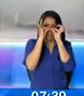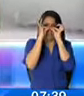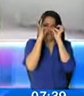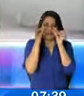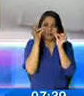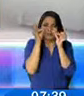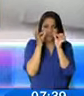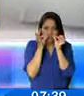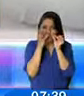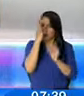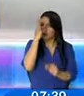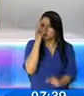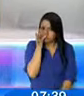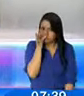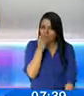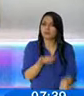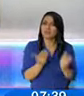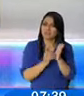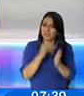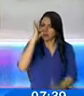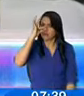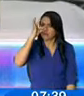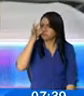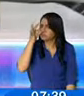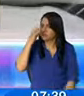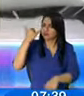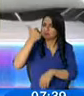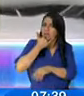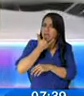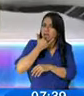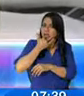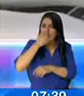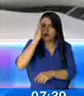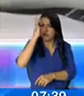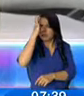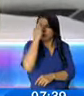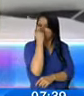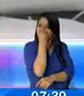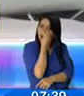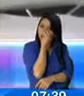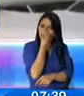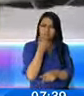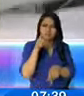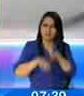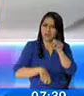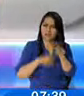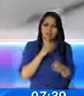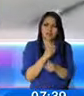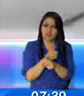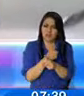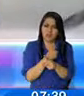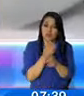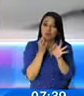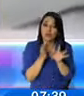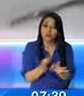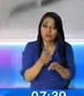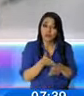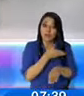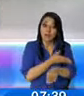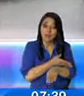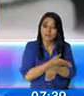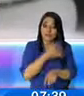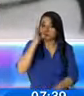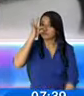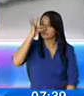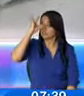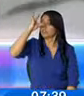regresando a mi forma original la nariz entonces estaba como que deformando y no tenía la forma original además como me dejaron antes la